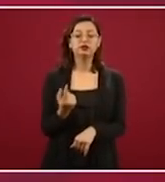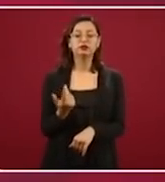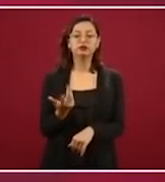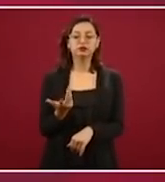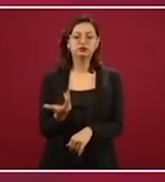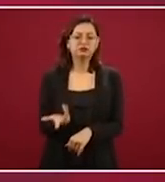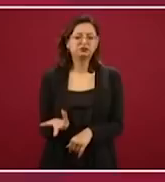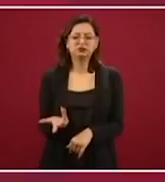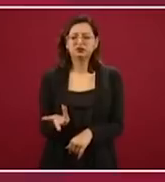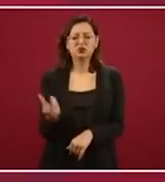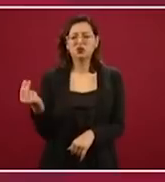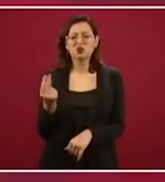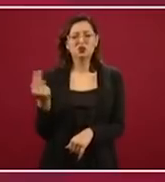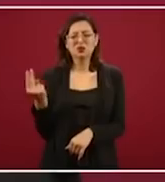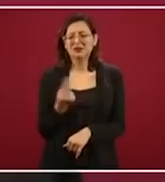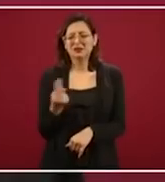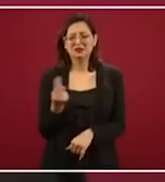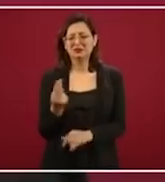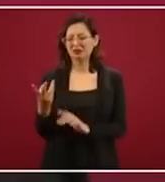no se requiere